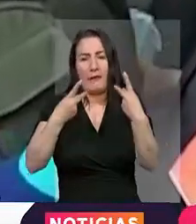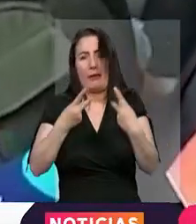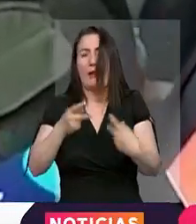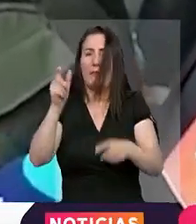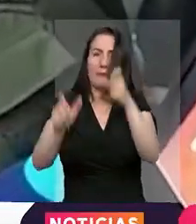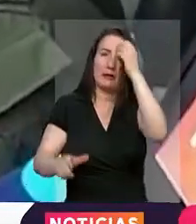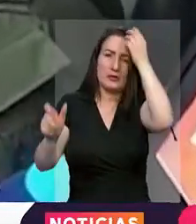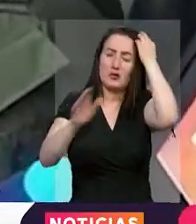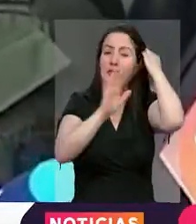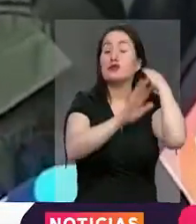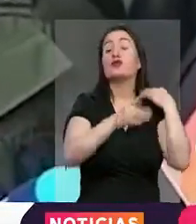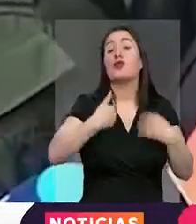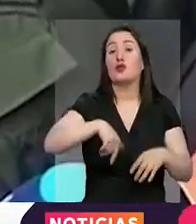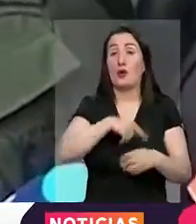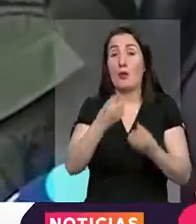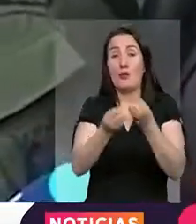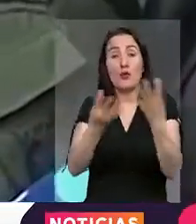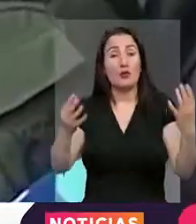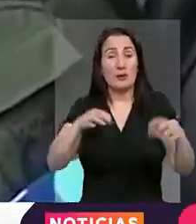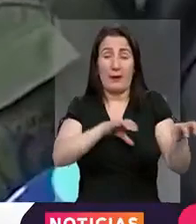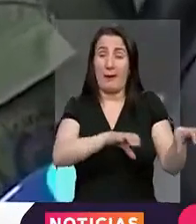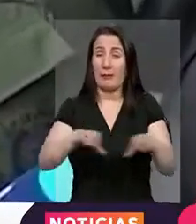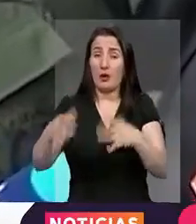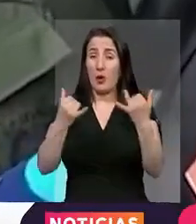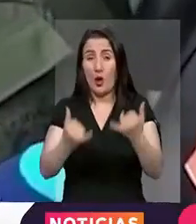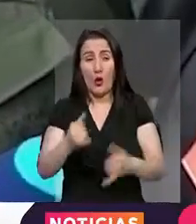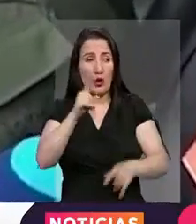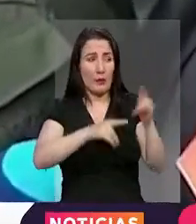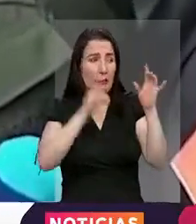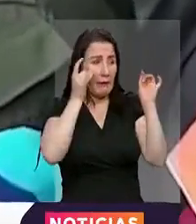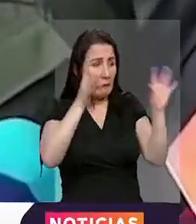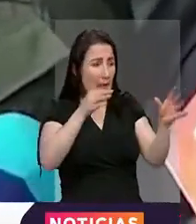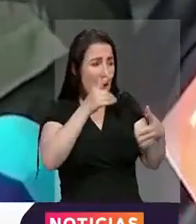que muchas actitudes que hoy se consideran criminales dejen de serlo.